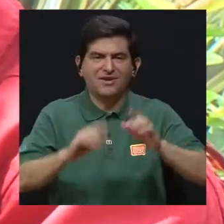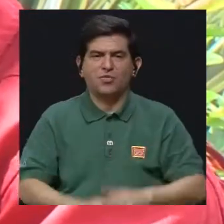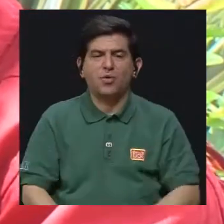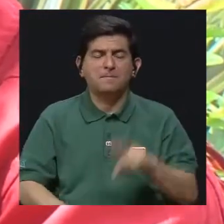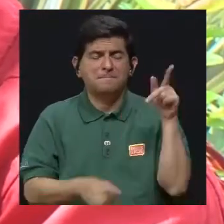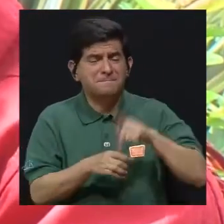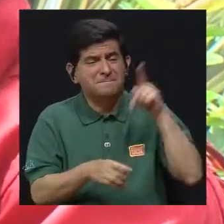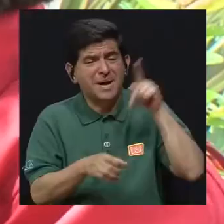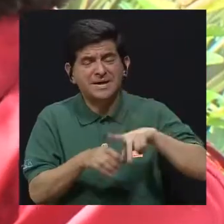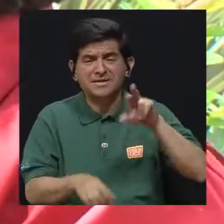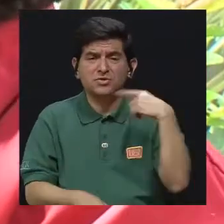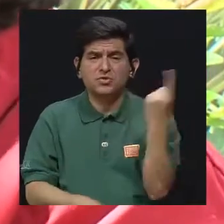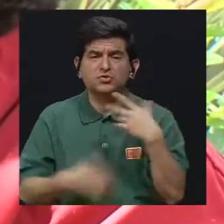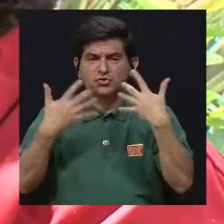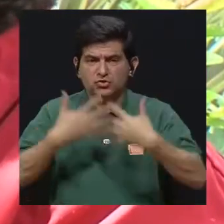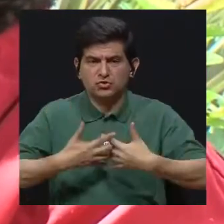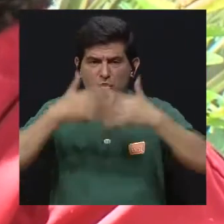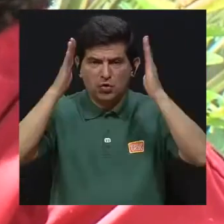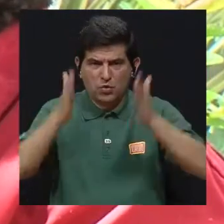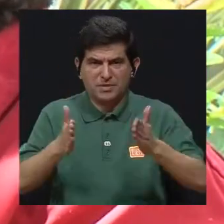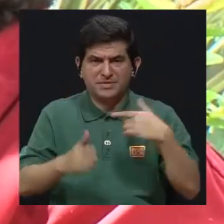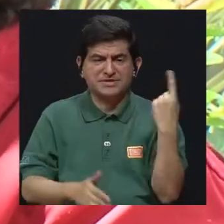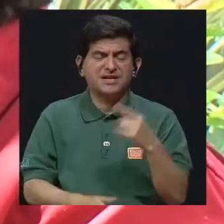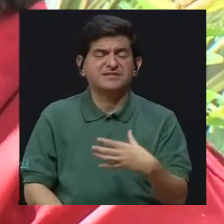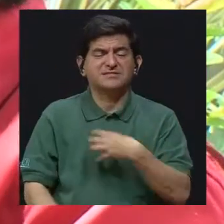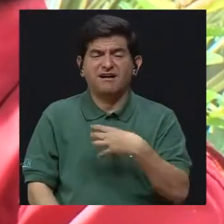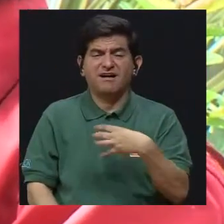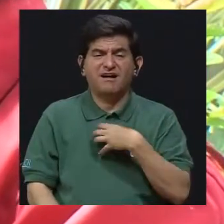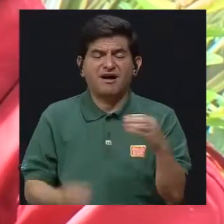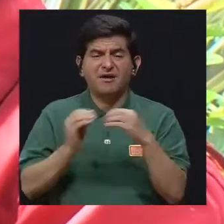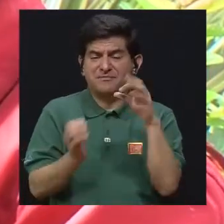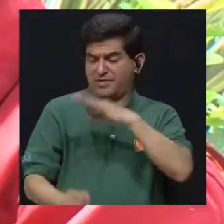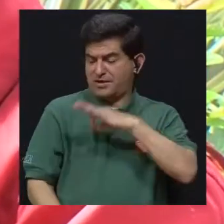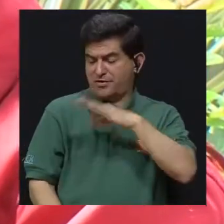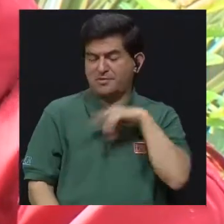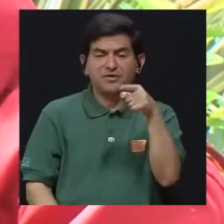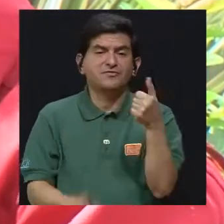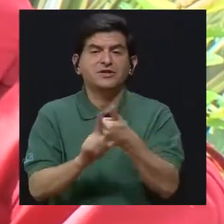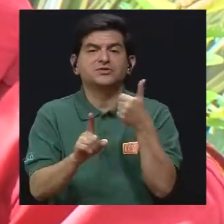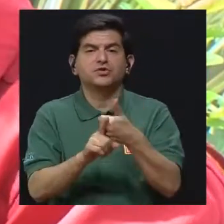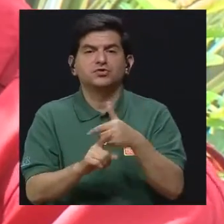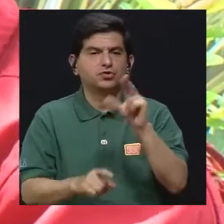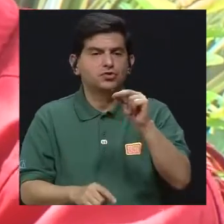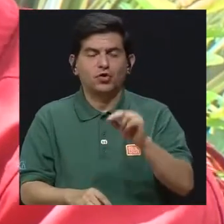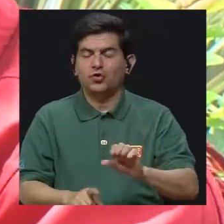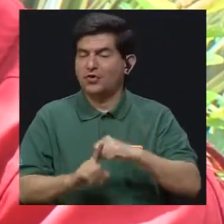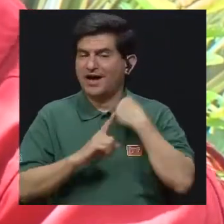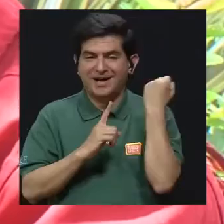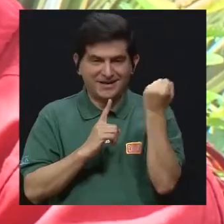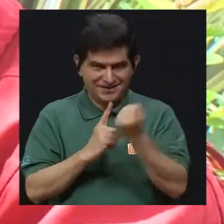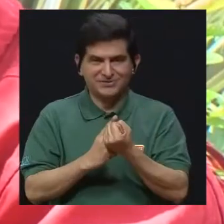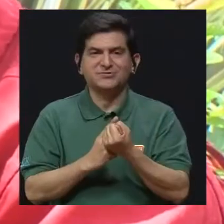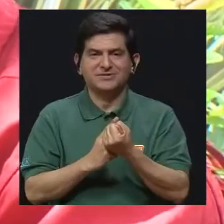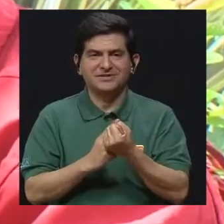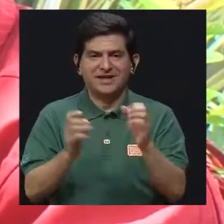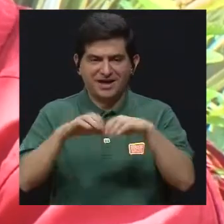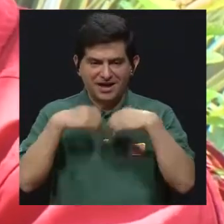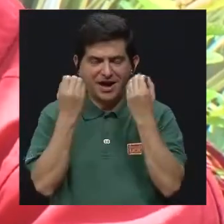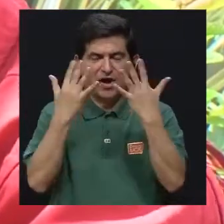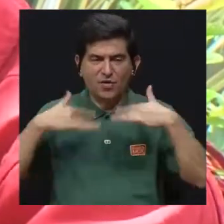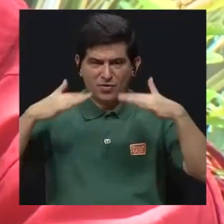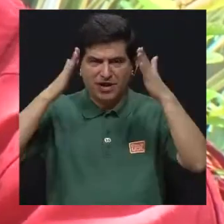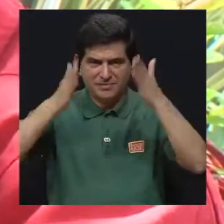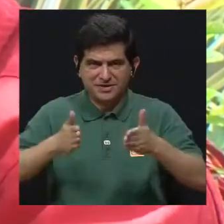a participar no solo con los empresarios que siempre están reclamando por más beneficios para ellos, sino con la sociedad, con las